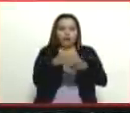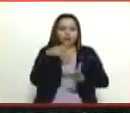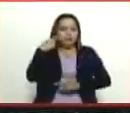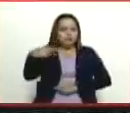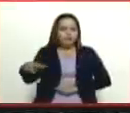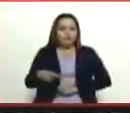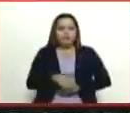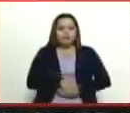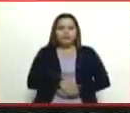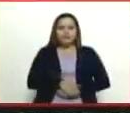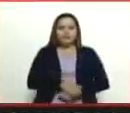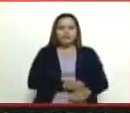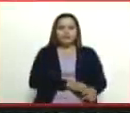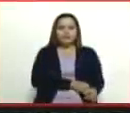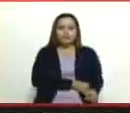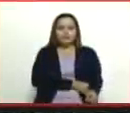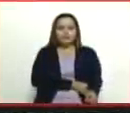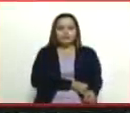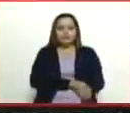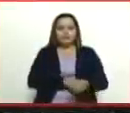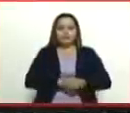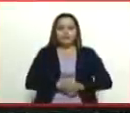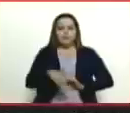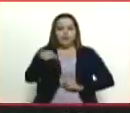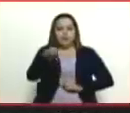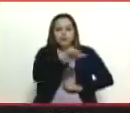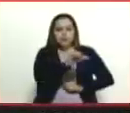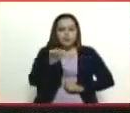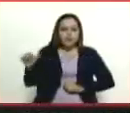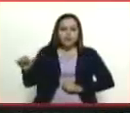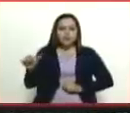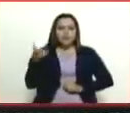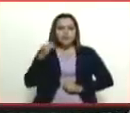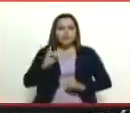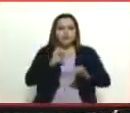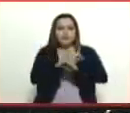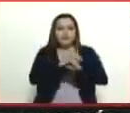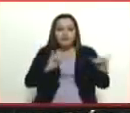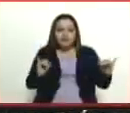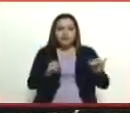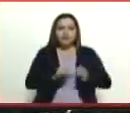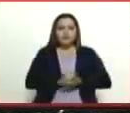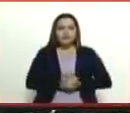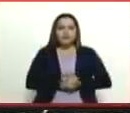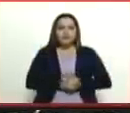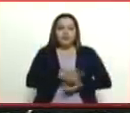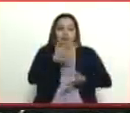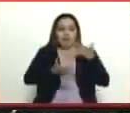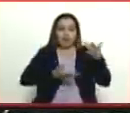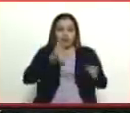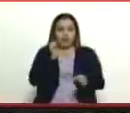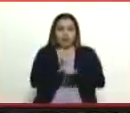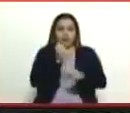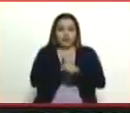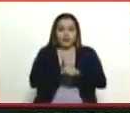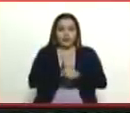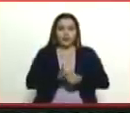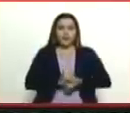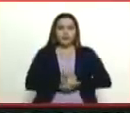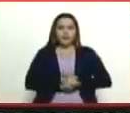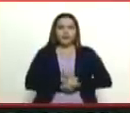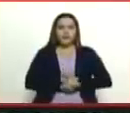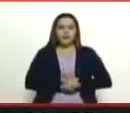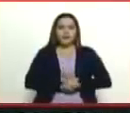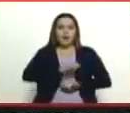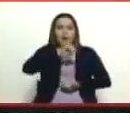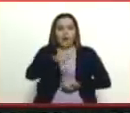Casualmente, esta semana ha terminado una jornada de la JPSUV,